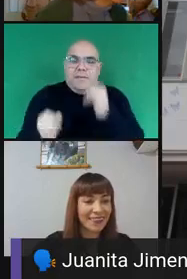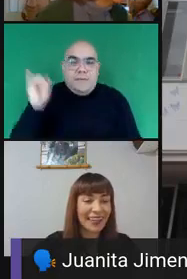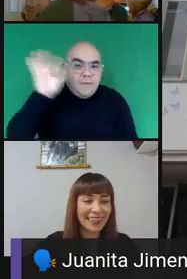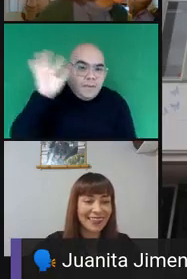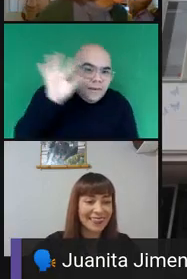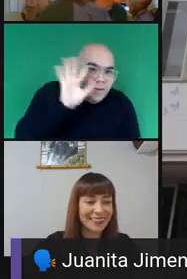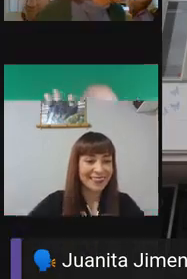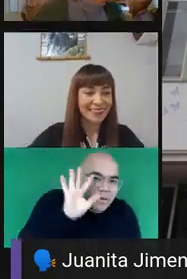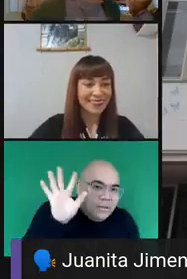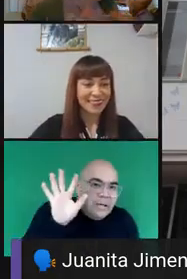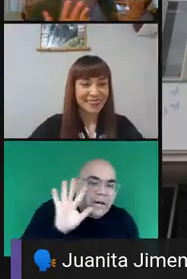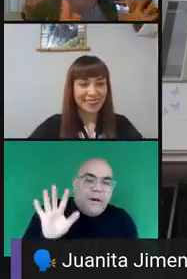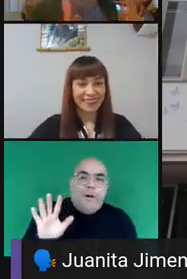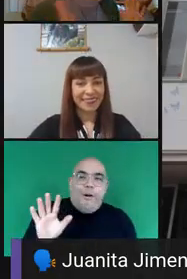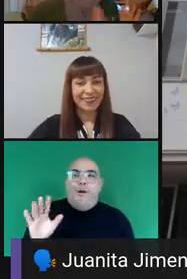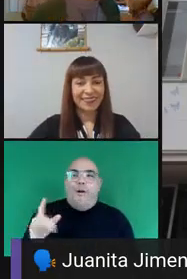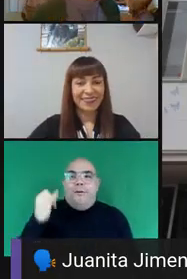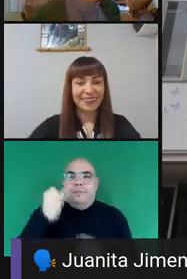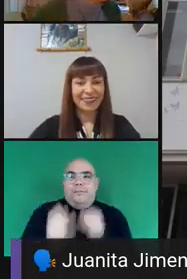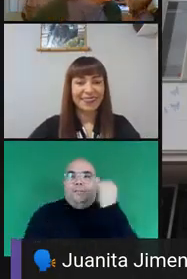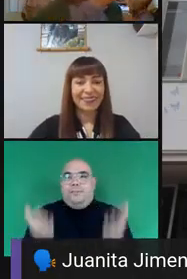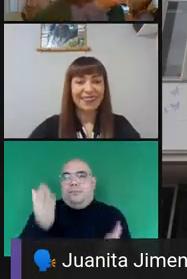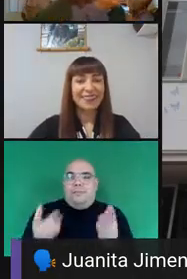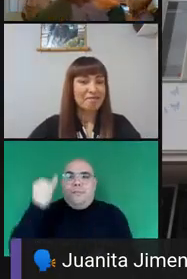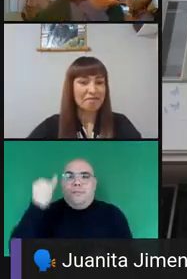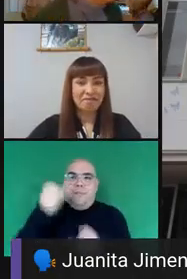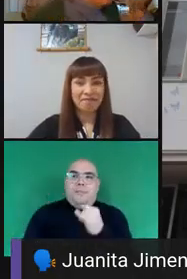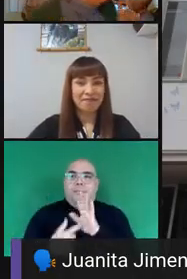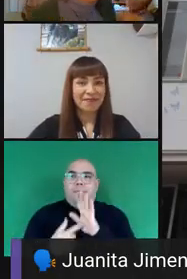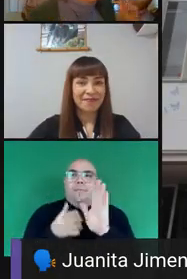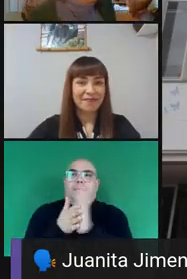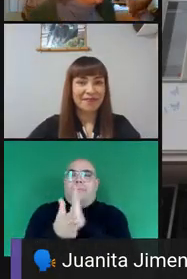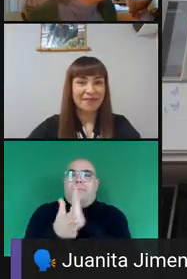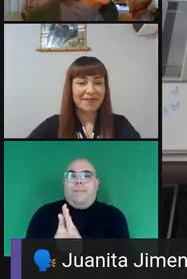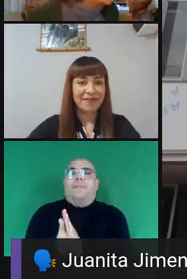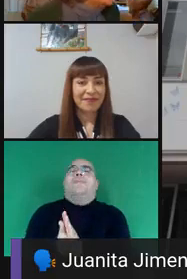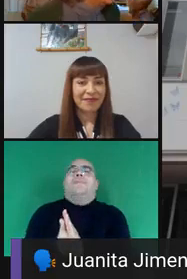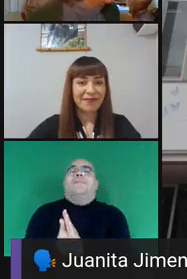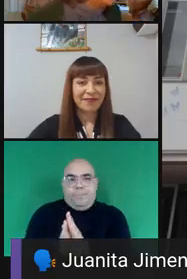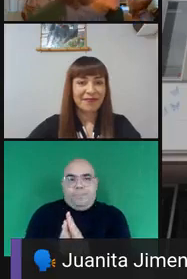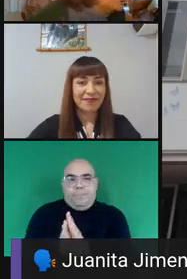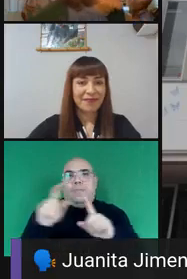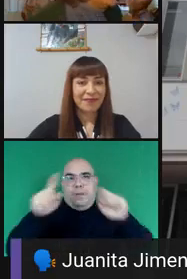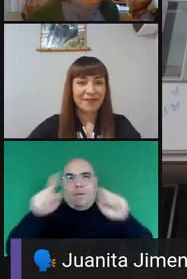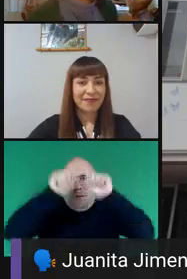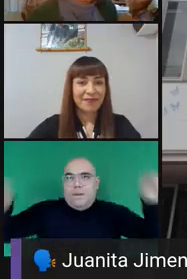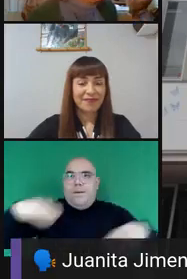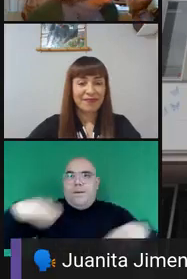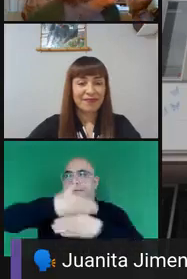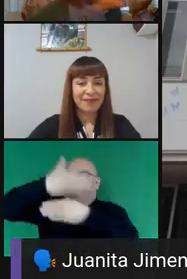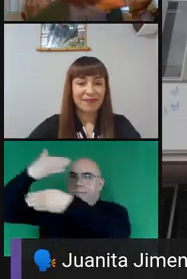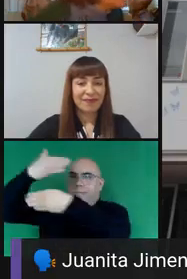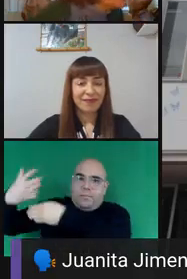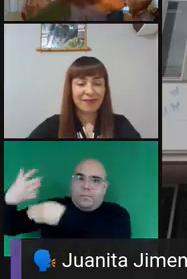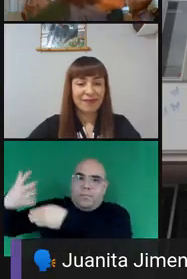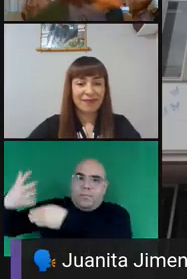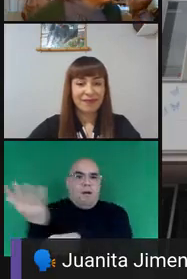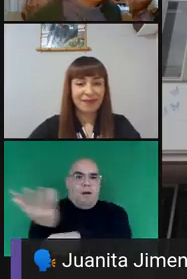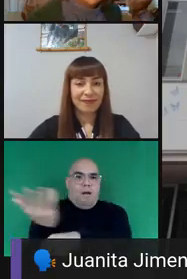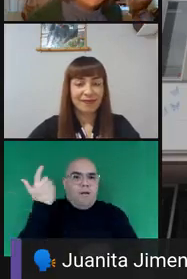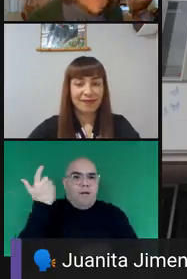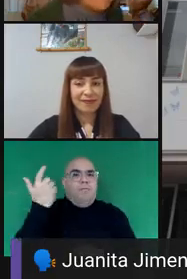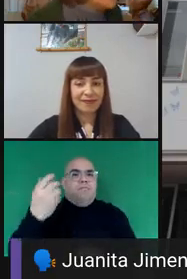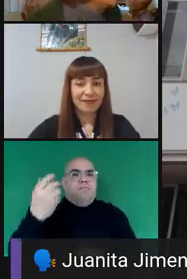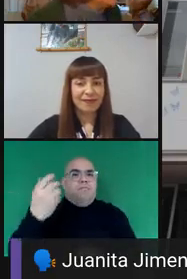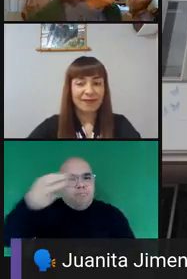Estoy haciendo solo el balance final. Finalmente, los murales artísticos y denuncia, los grafitis hechos por manos